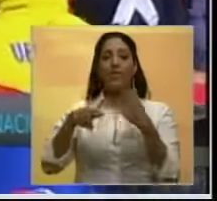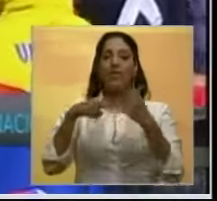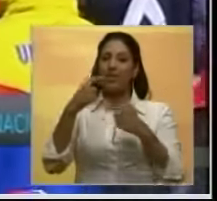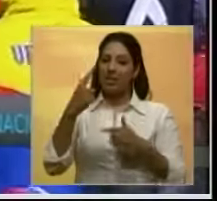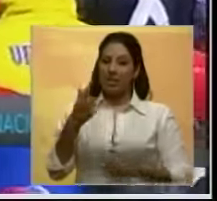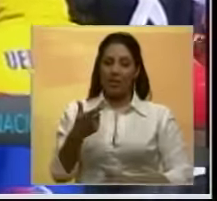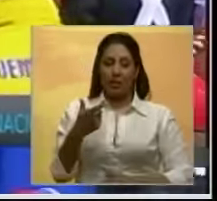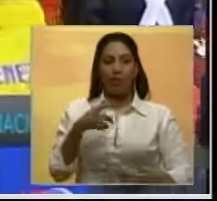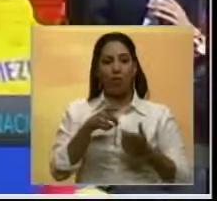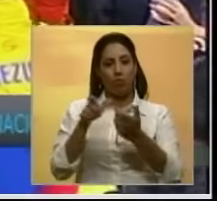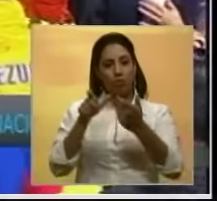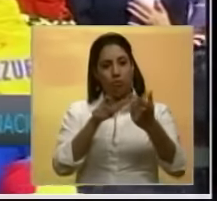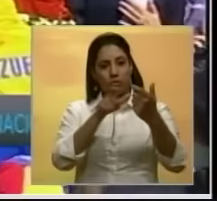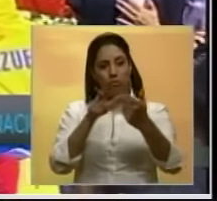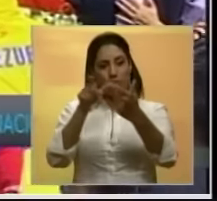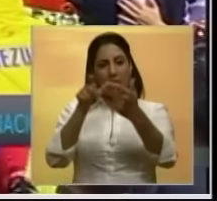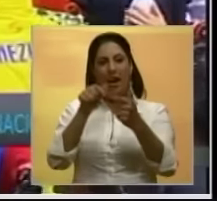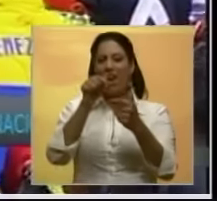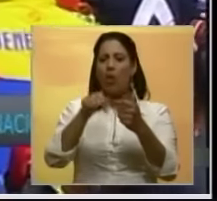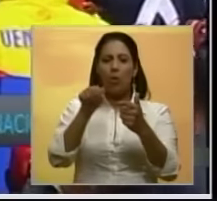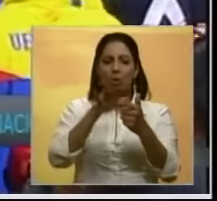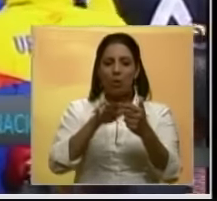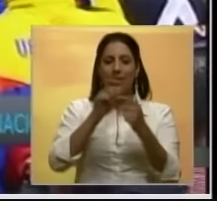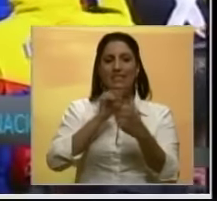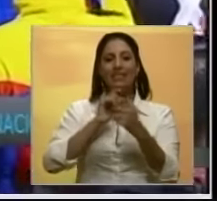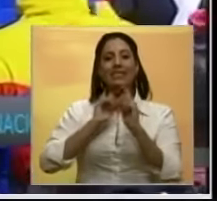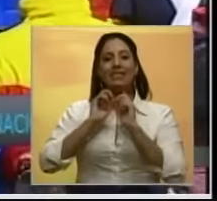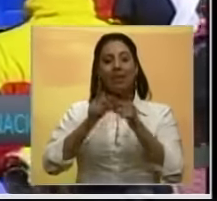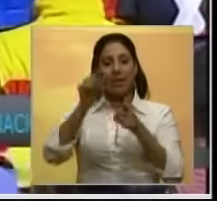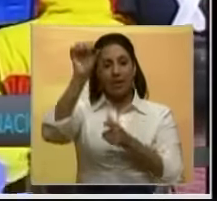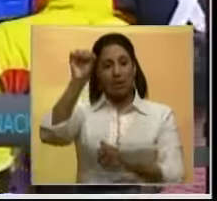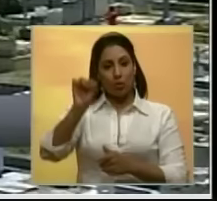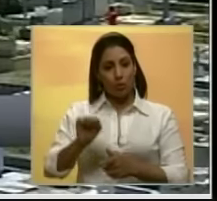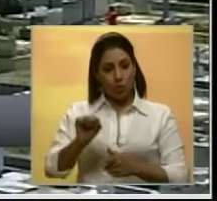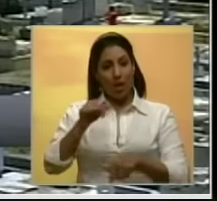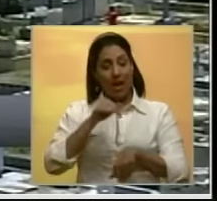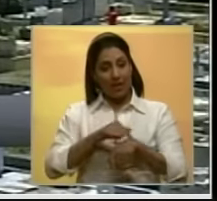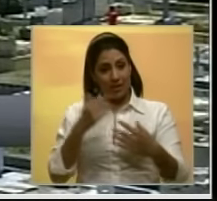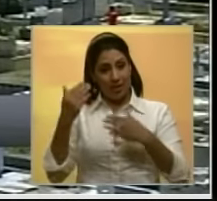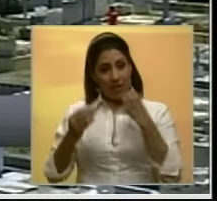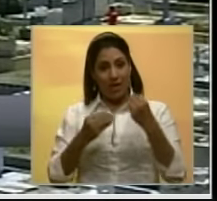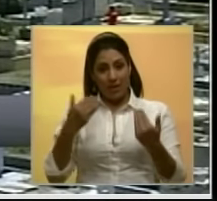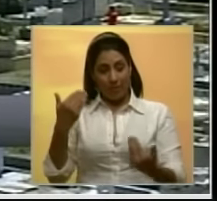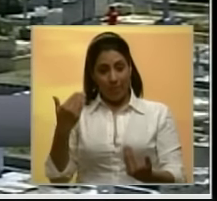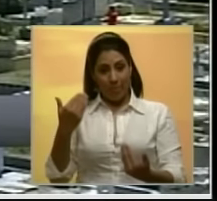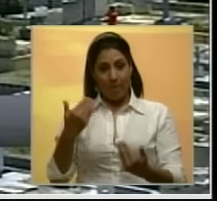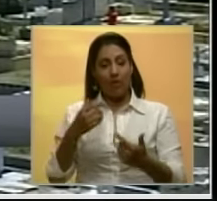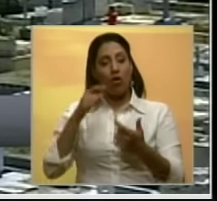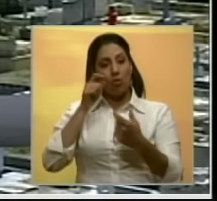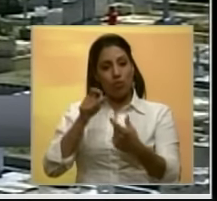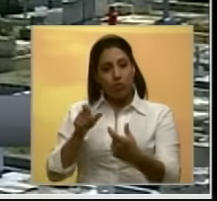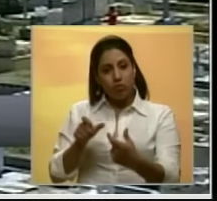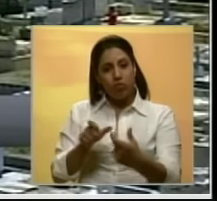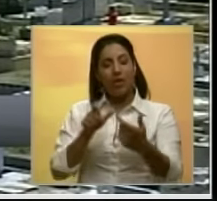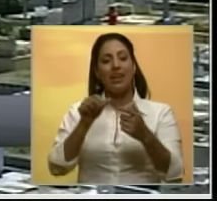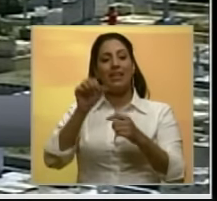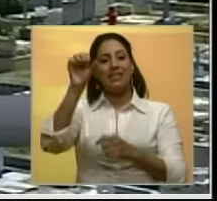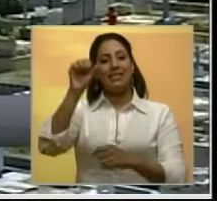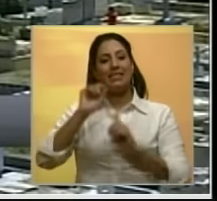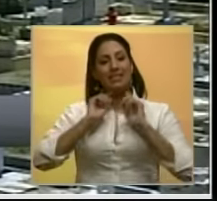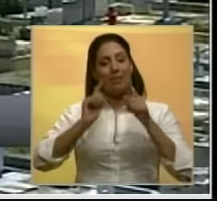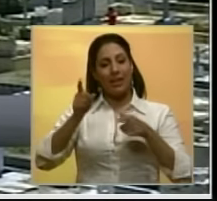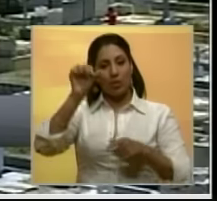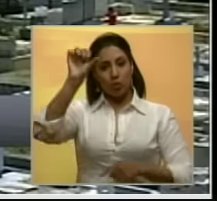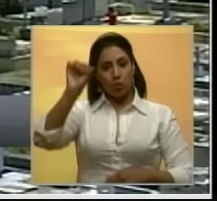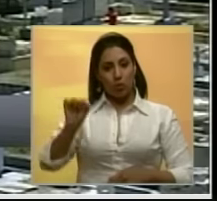sean movilizados desde el Cementerio General del Sur. A esta hora se realiza el traslado desde el Cementerio General